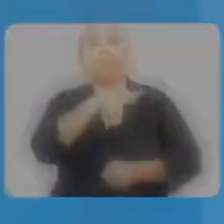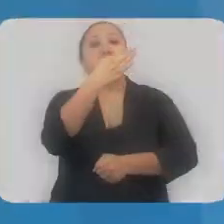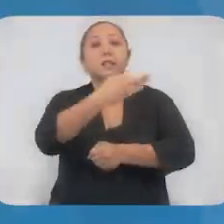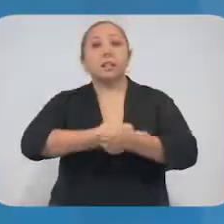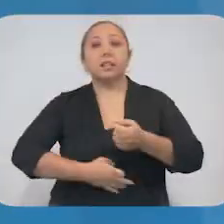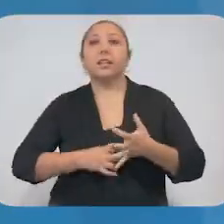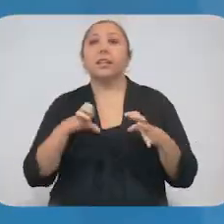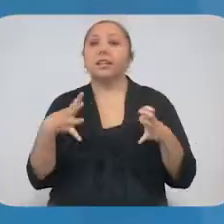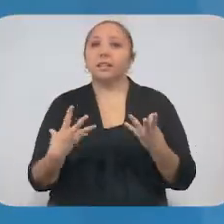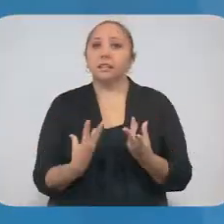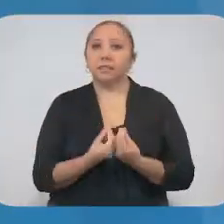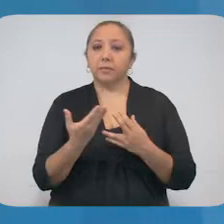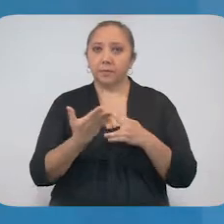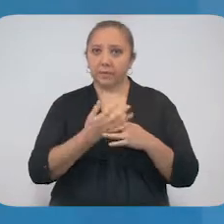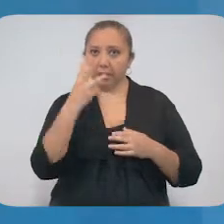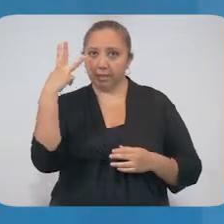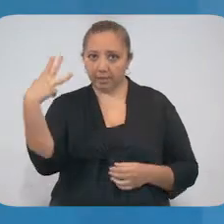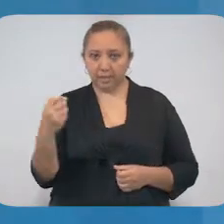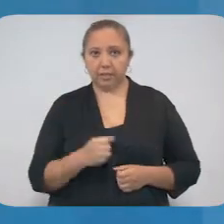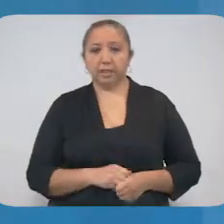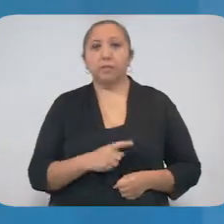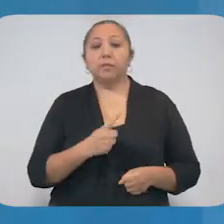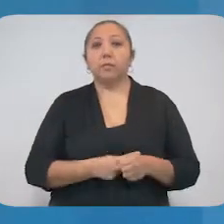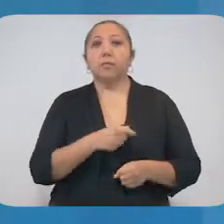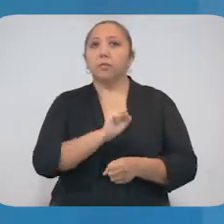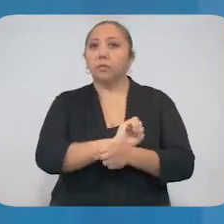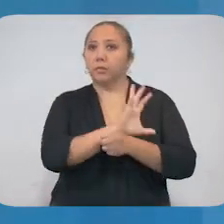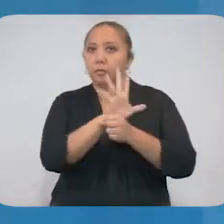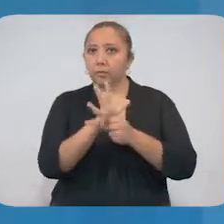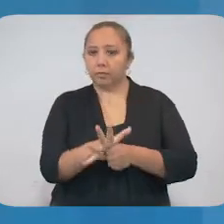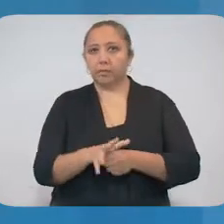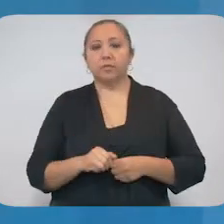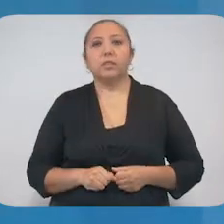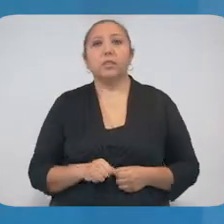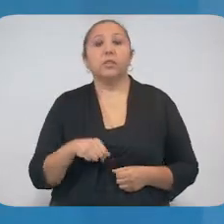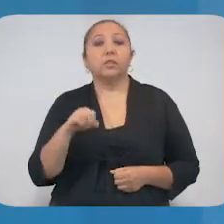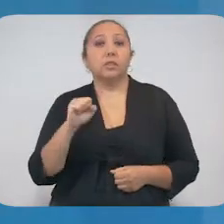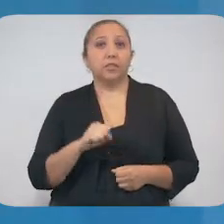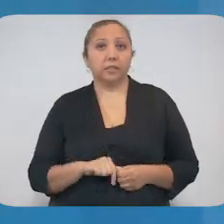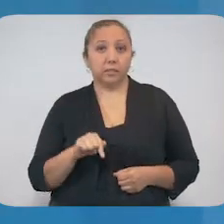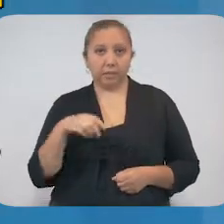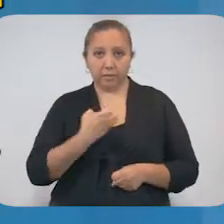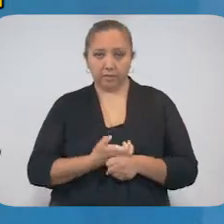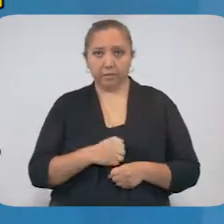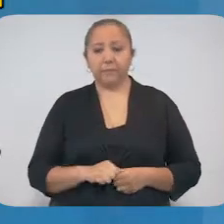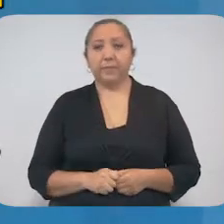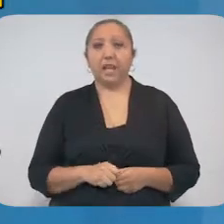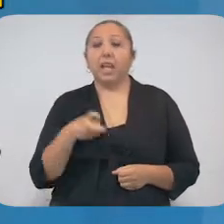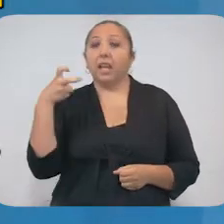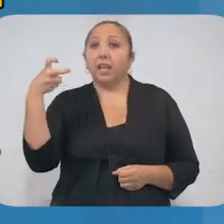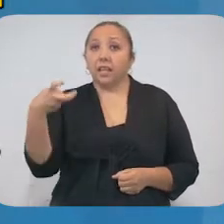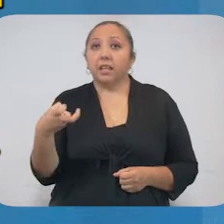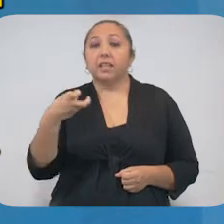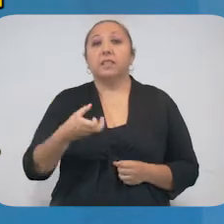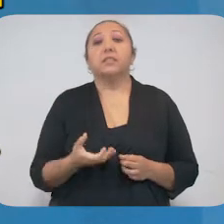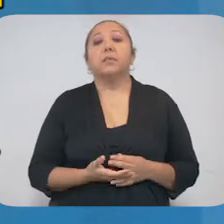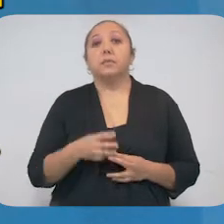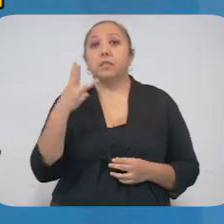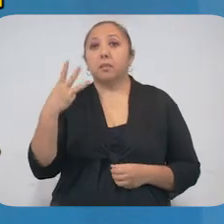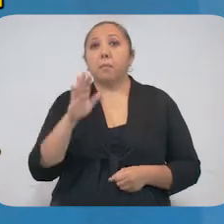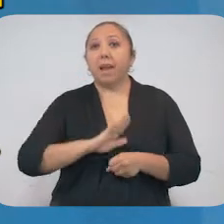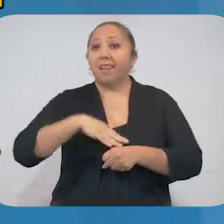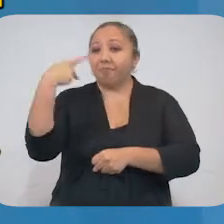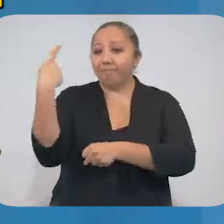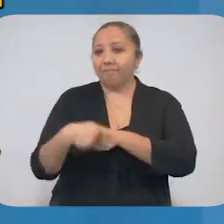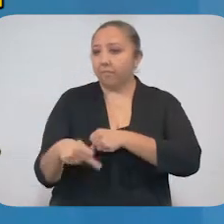tardes. Estamos en la fase 3 de la contingencia sanitaria ocasionada por el coronavirus COVID-19. Esta fase es en la que se corre mayor